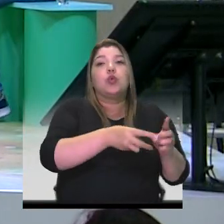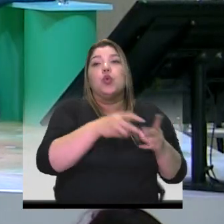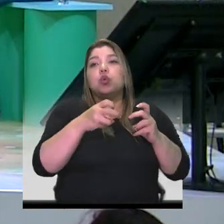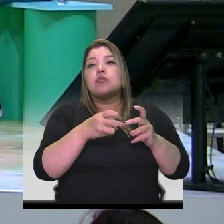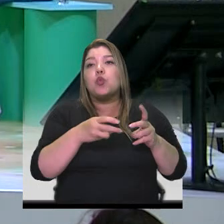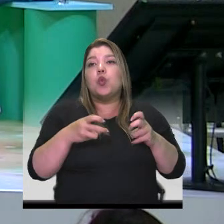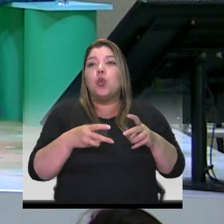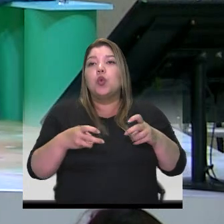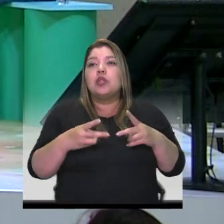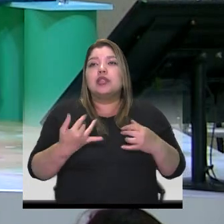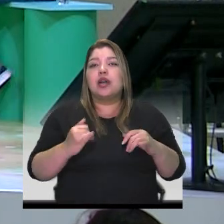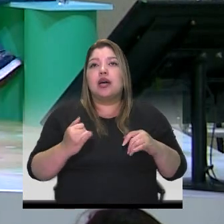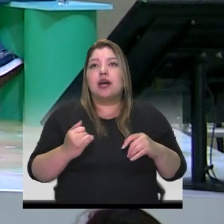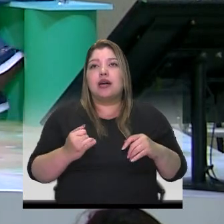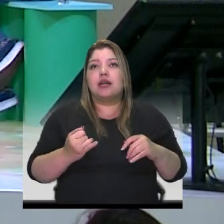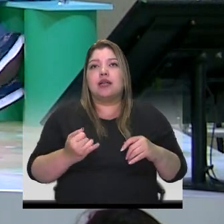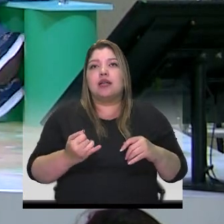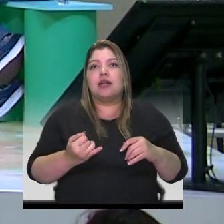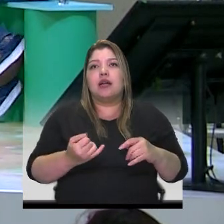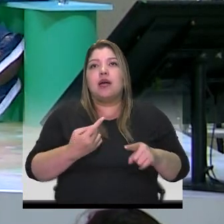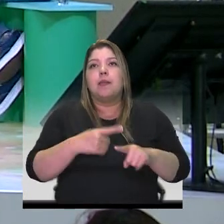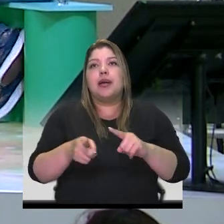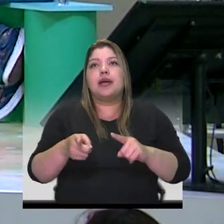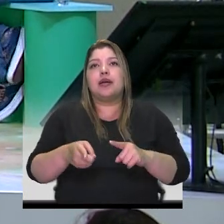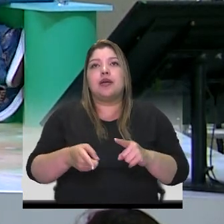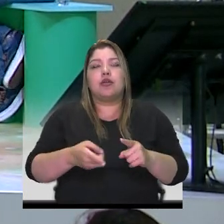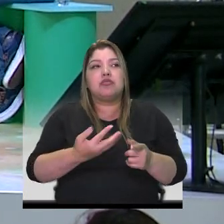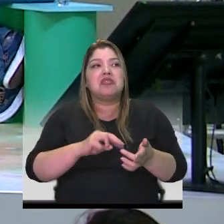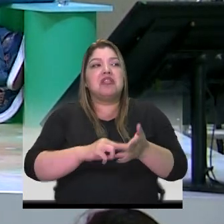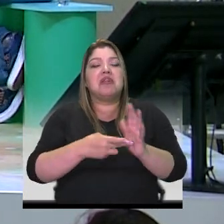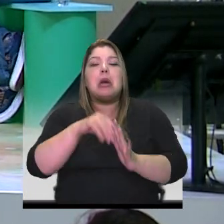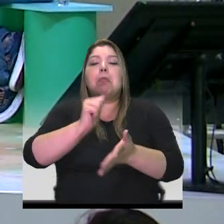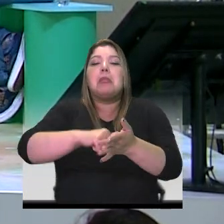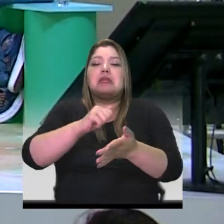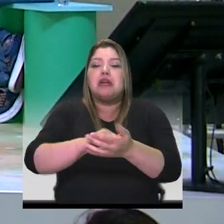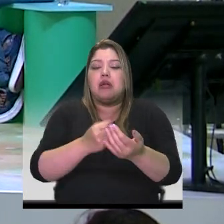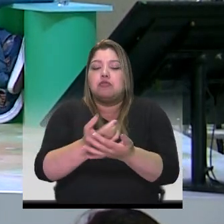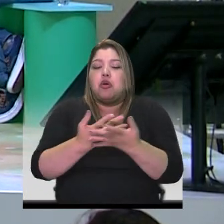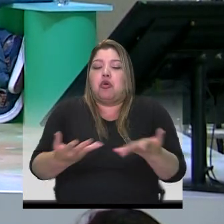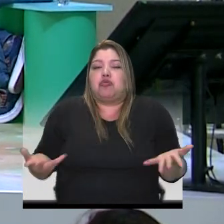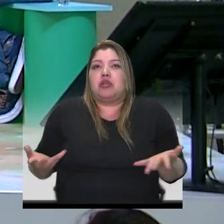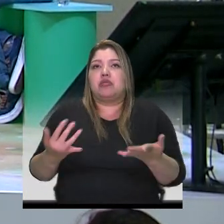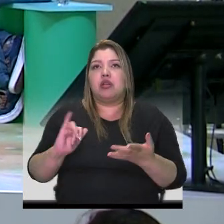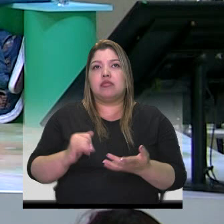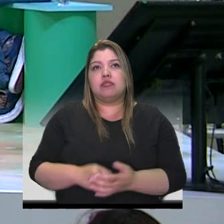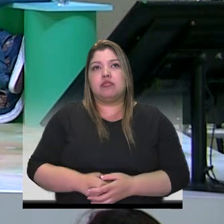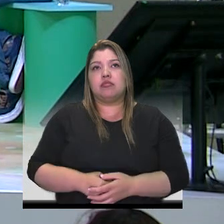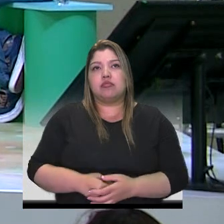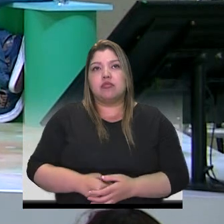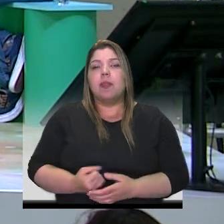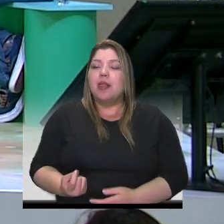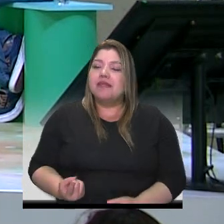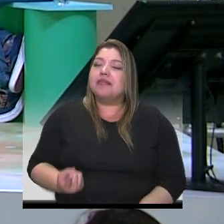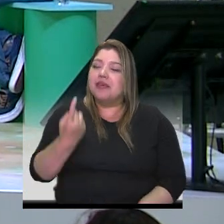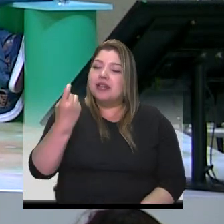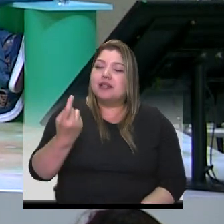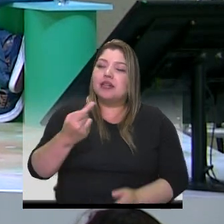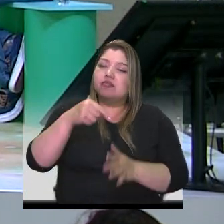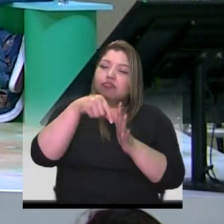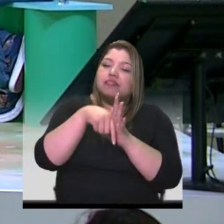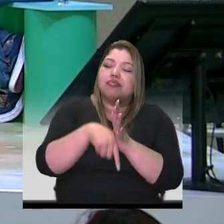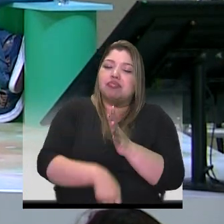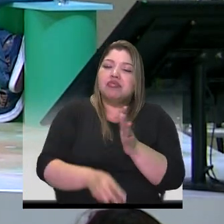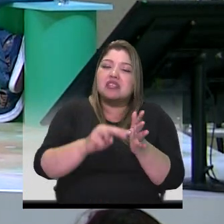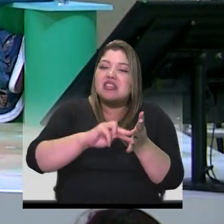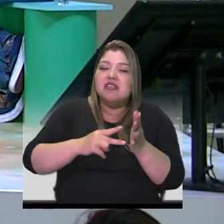estamos castigando el precio porque lo juzgamos simplemente como un material, como un insumo, no como un asunto que requiere de un